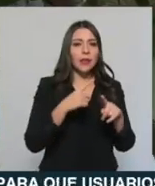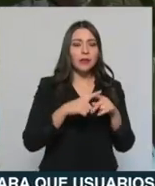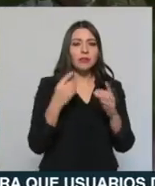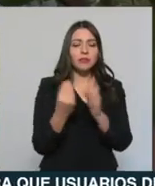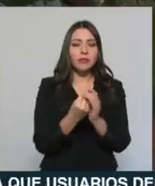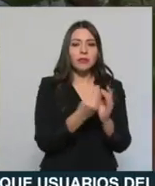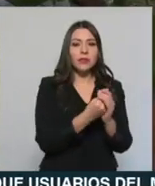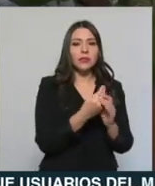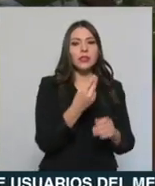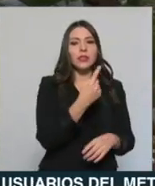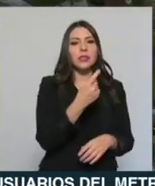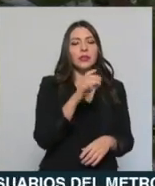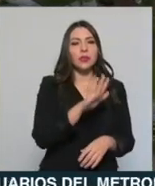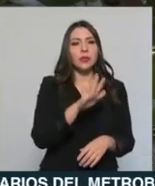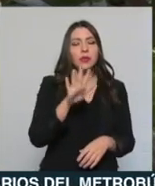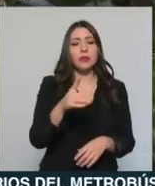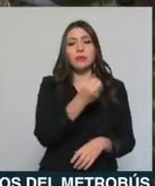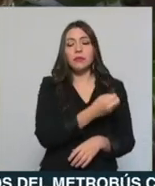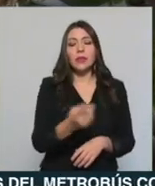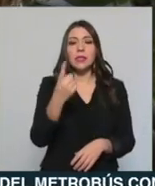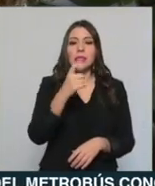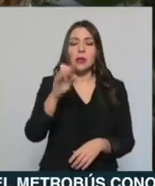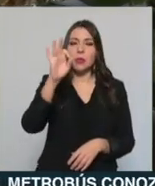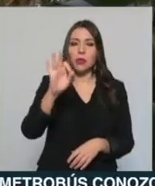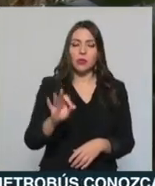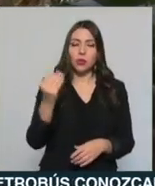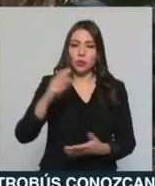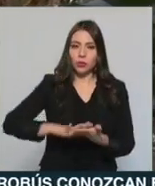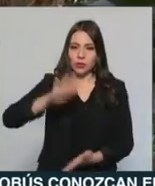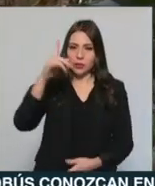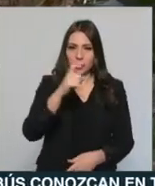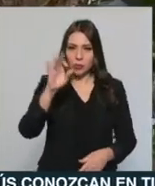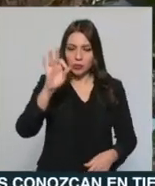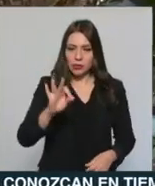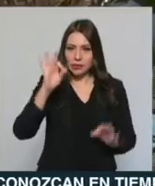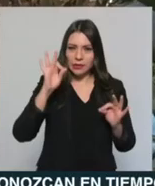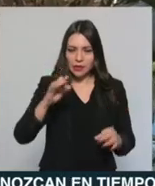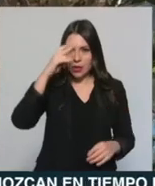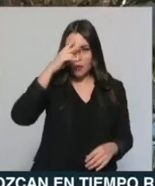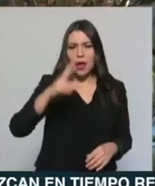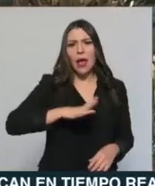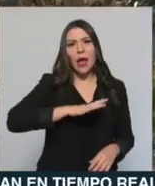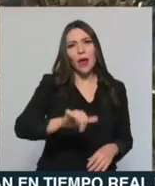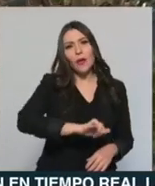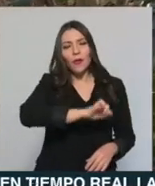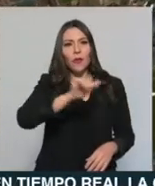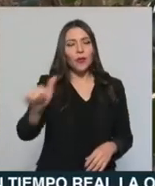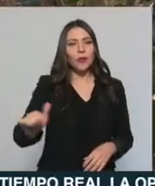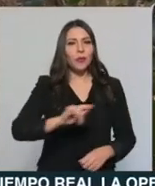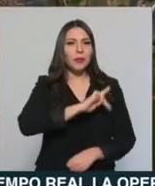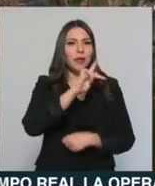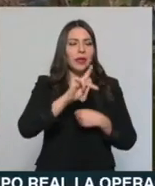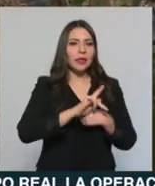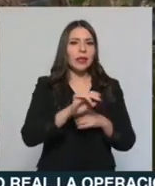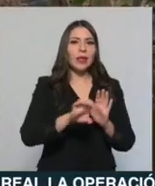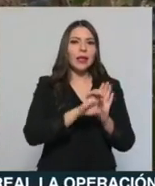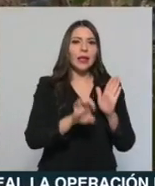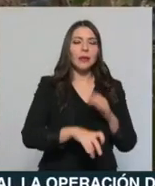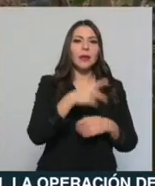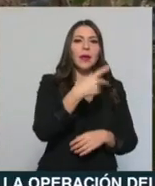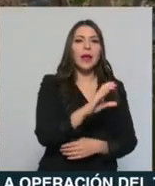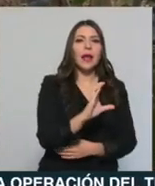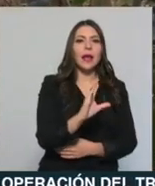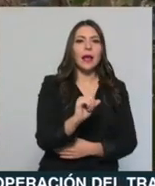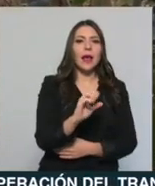La mayoría de ellas son 100% mexicanas, pero existen otras de tipo exótico. Tal es el caso de la cacatúa,